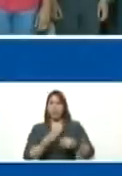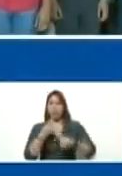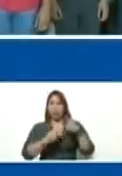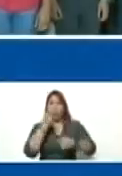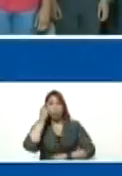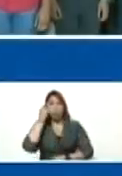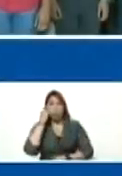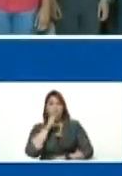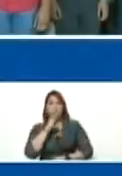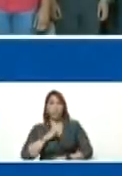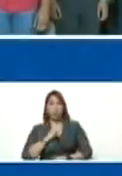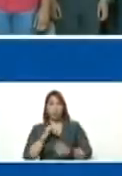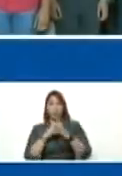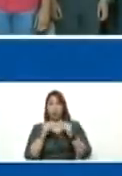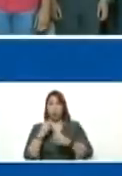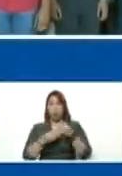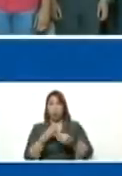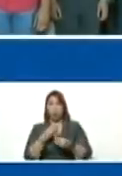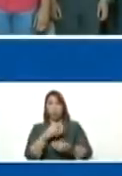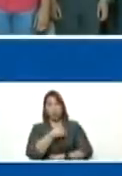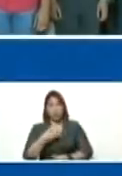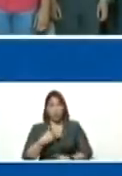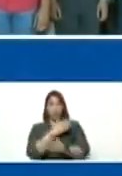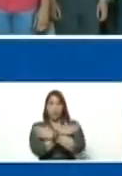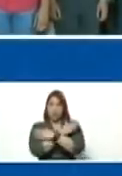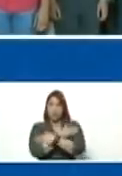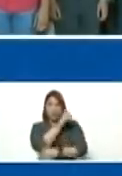días. Yo quiero felicitarlo por eso.